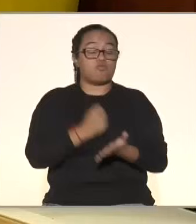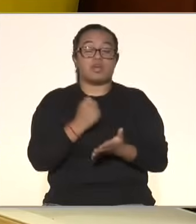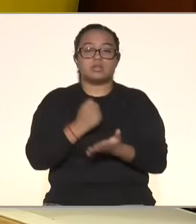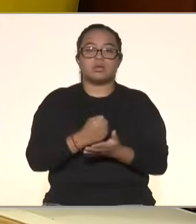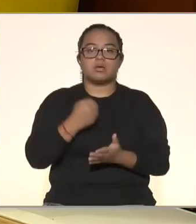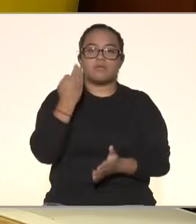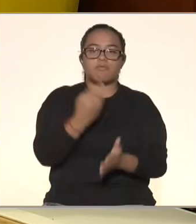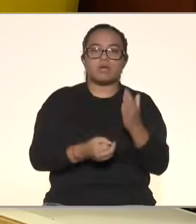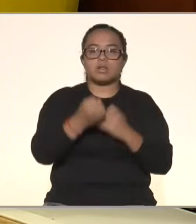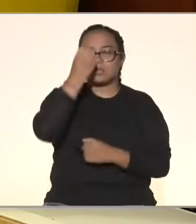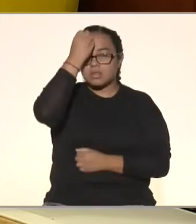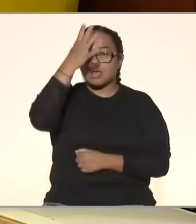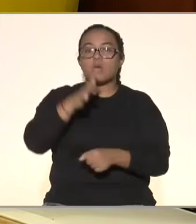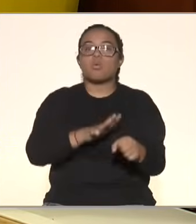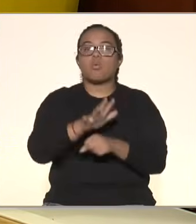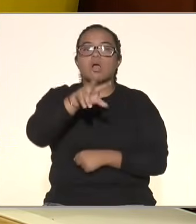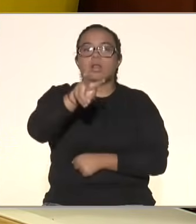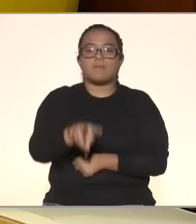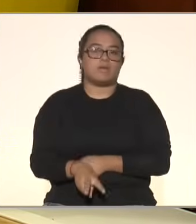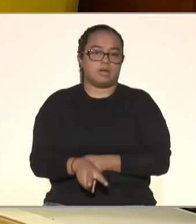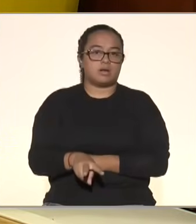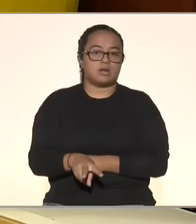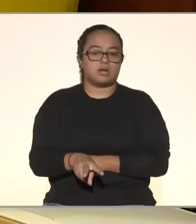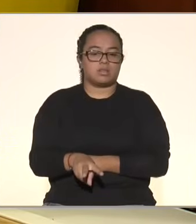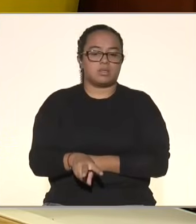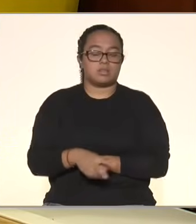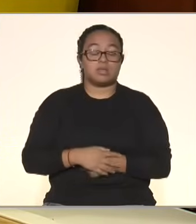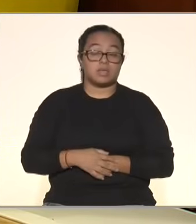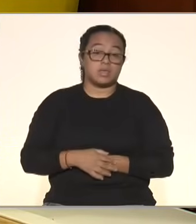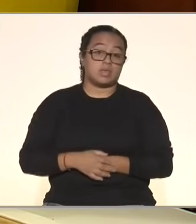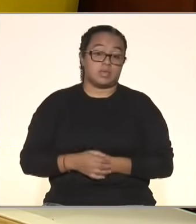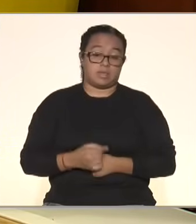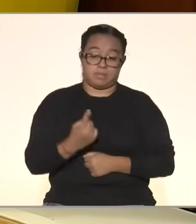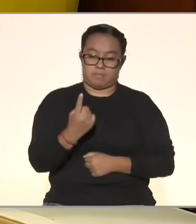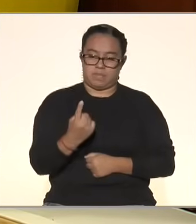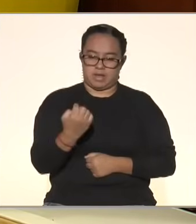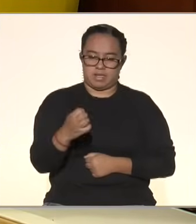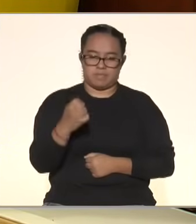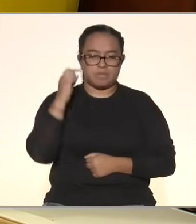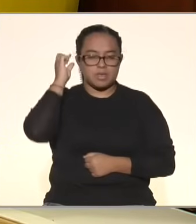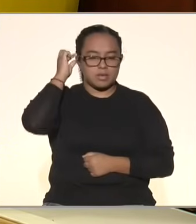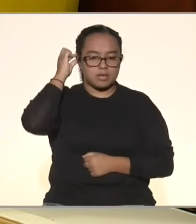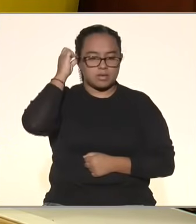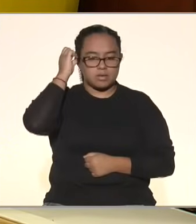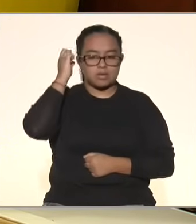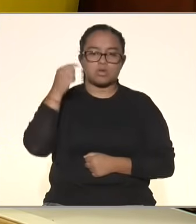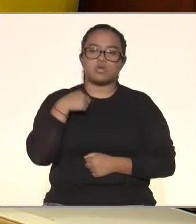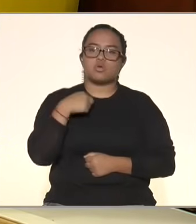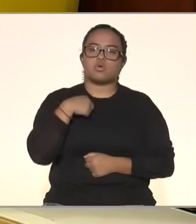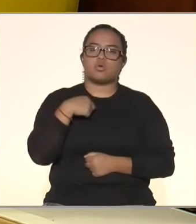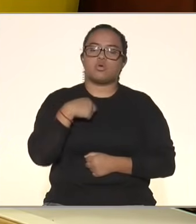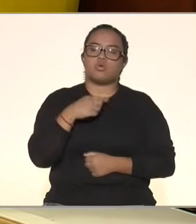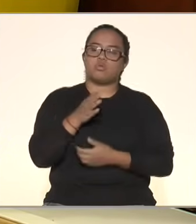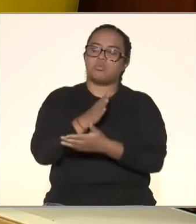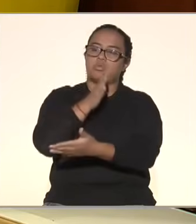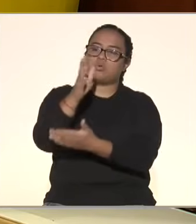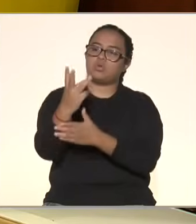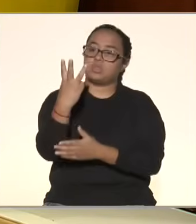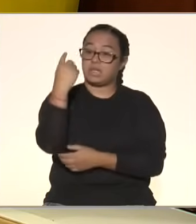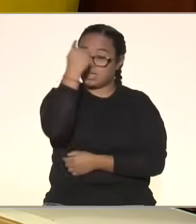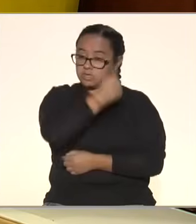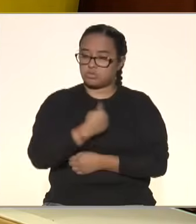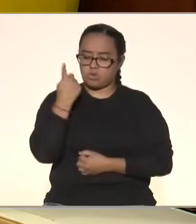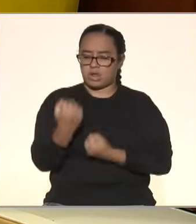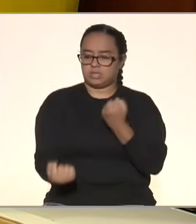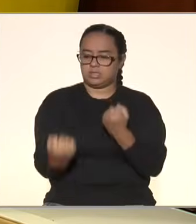lo que es real, nuestra realidad. Y yo creo que ya el 1 de enero voy a ir 3 horas al gimnasio